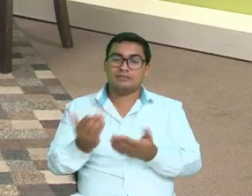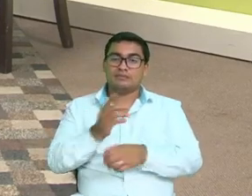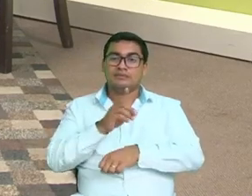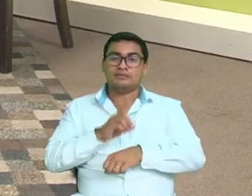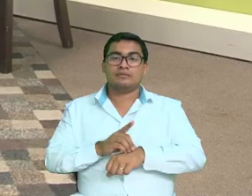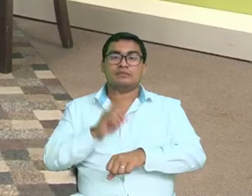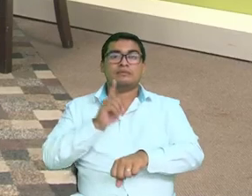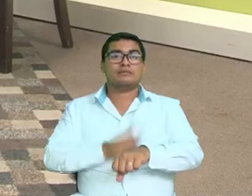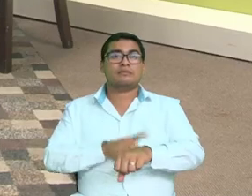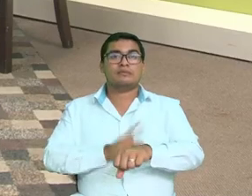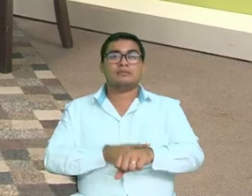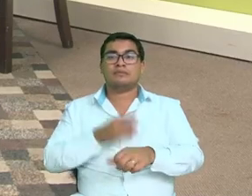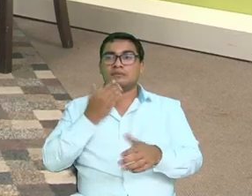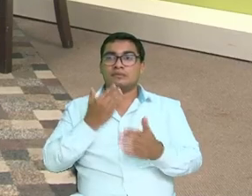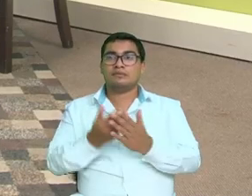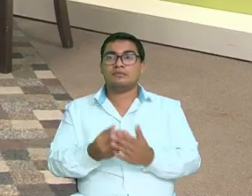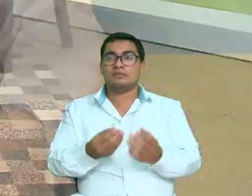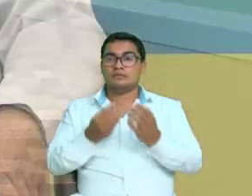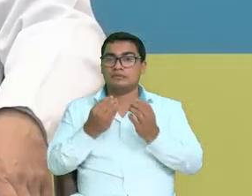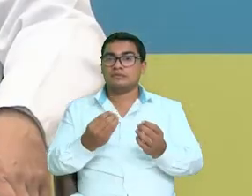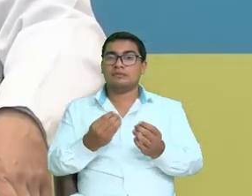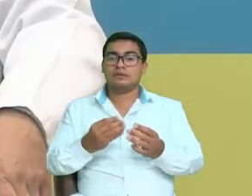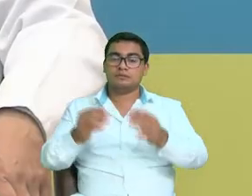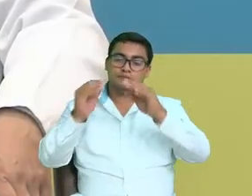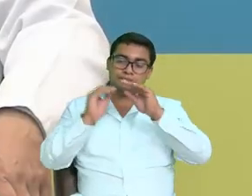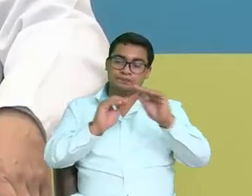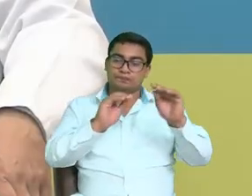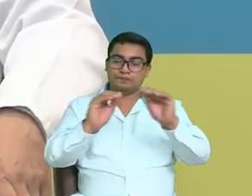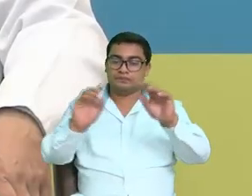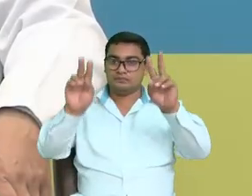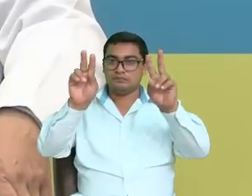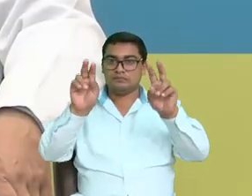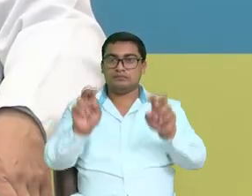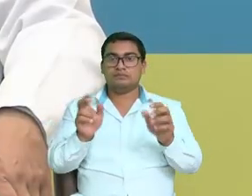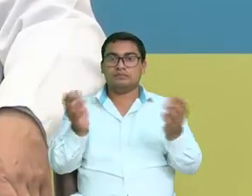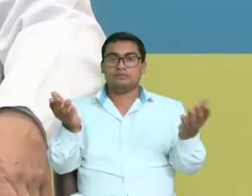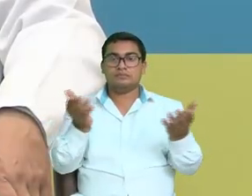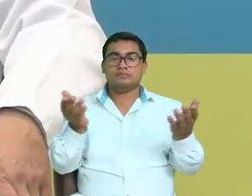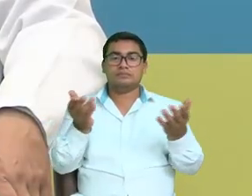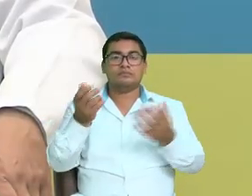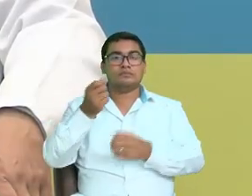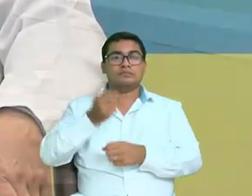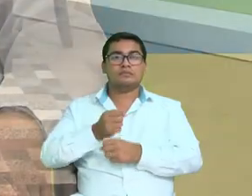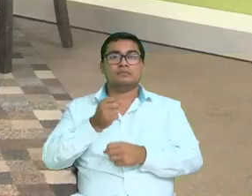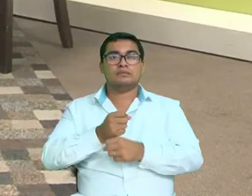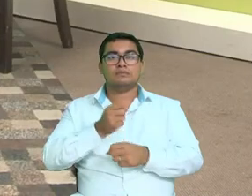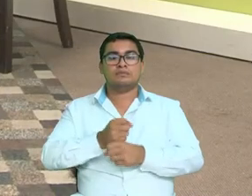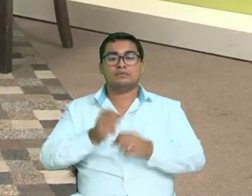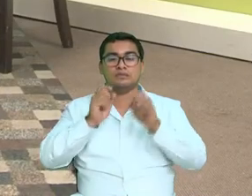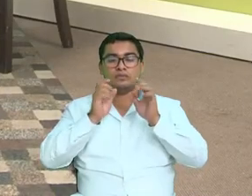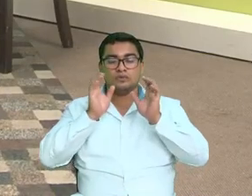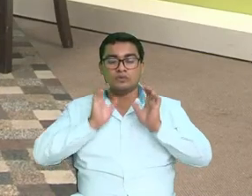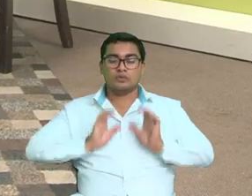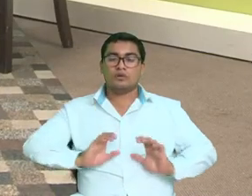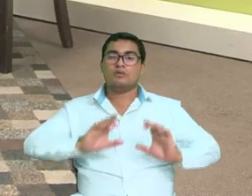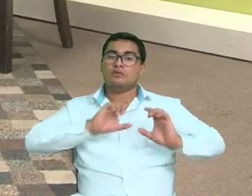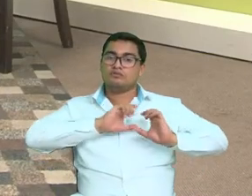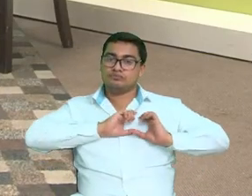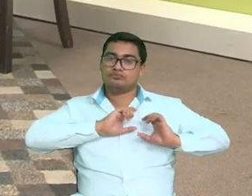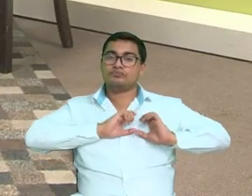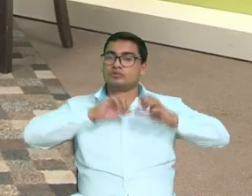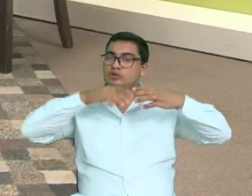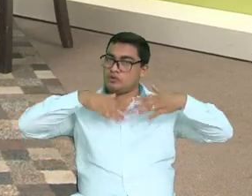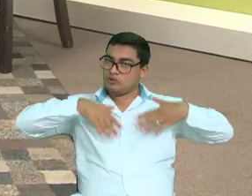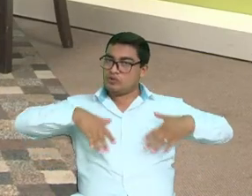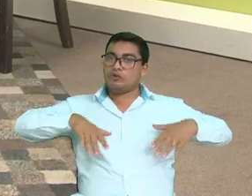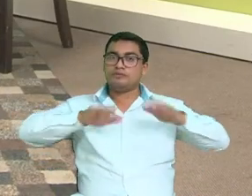Claro. Gracias por habernos instruido sobre este tema, sobre el funcionamiento correcto de nuestro sistema circulatorio en